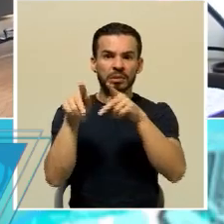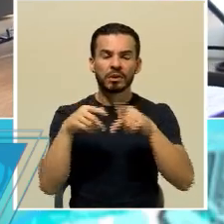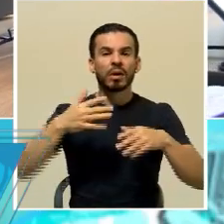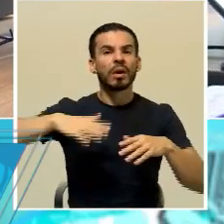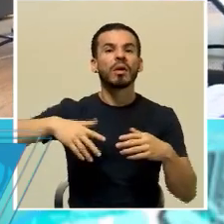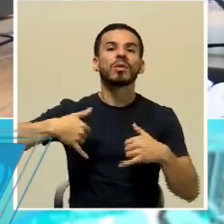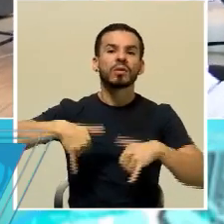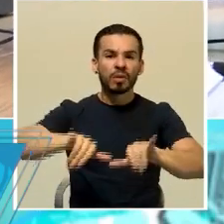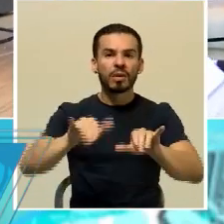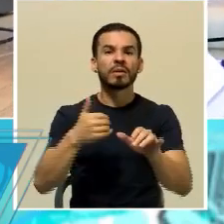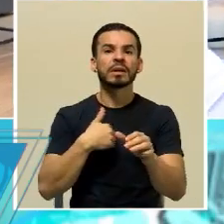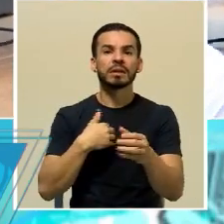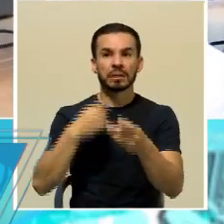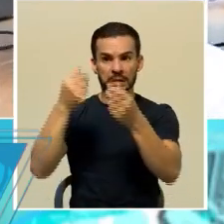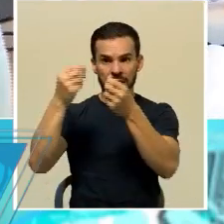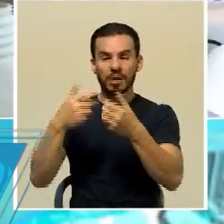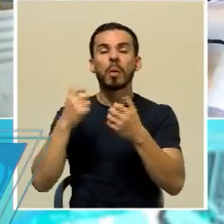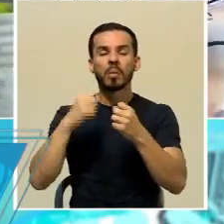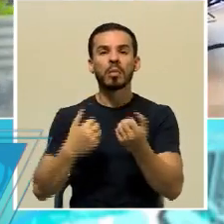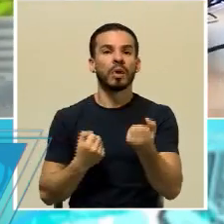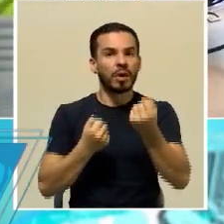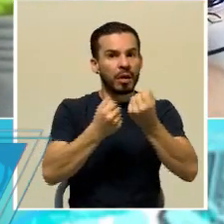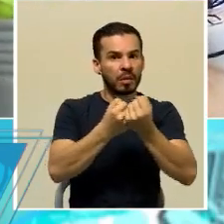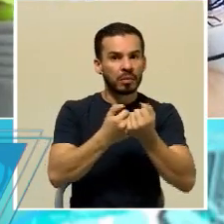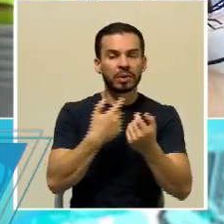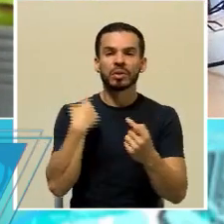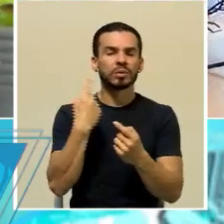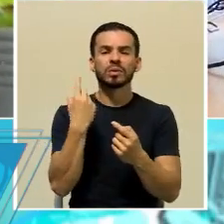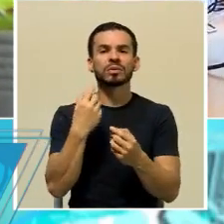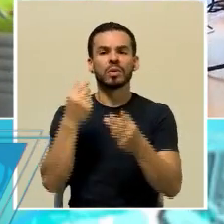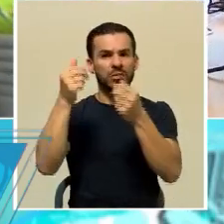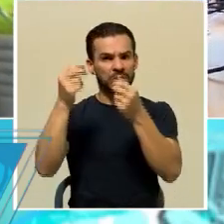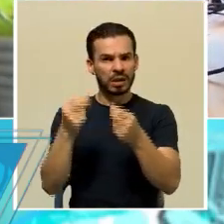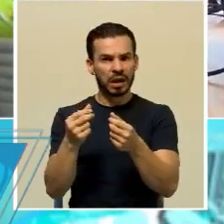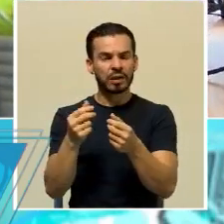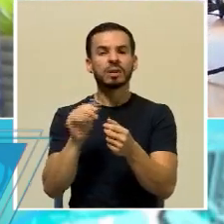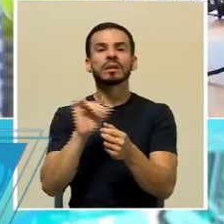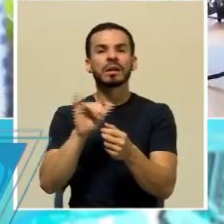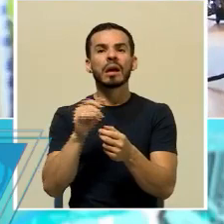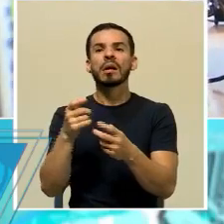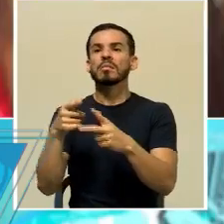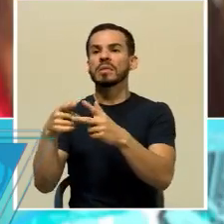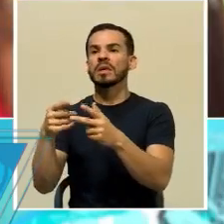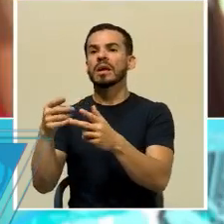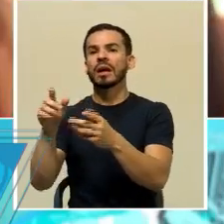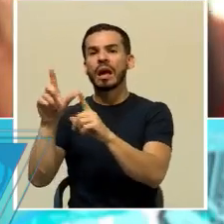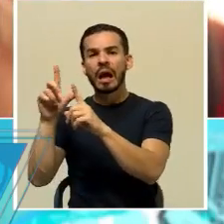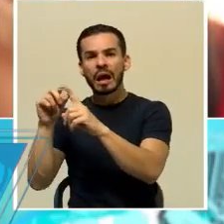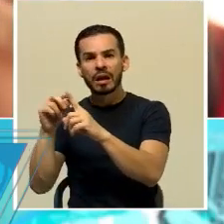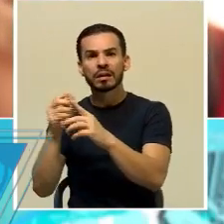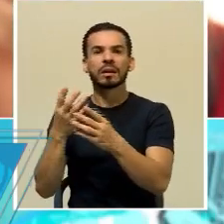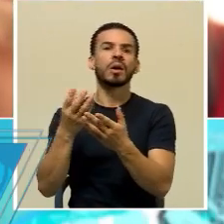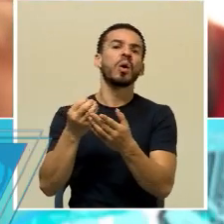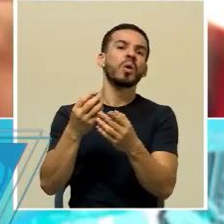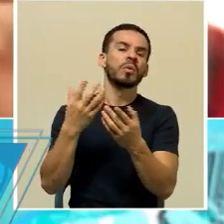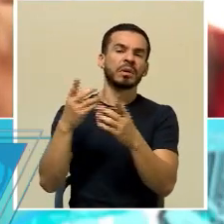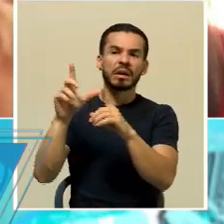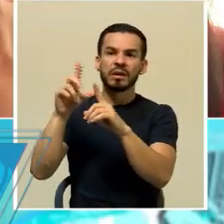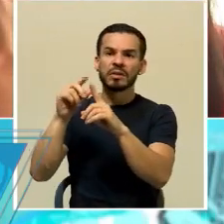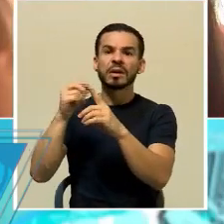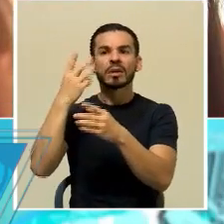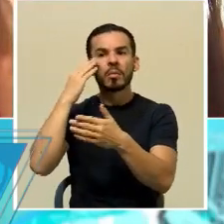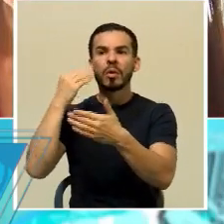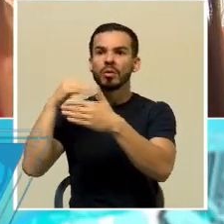todavía mantienen altos ingresos que pueden contribuir, y no solamente hablamos de salarios, sino también de rentas. Hay personas que viven de grandes rentas